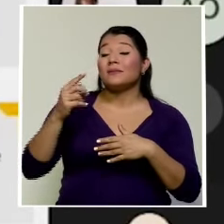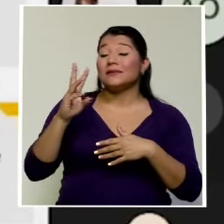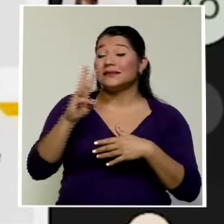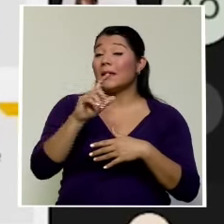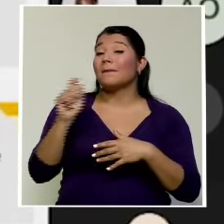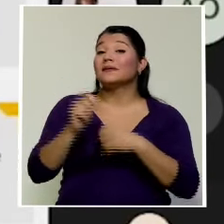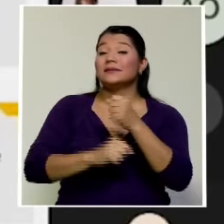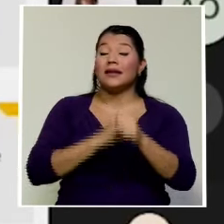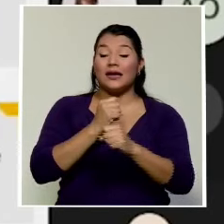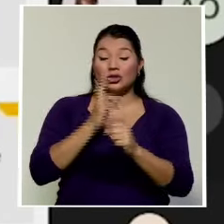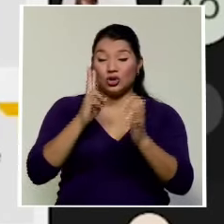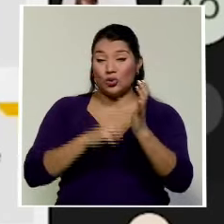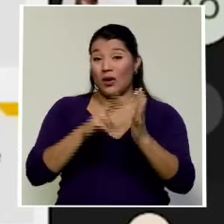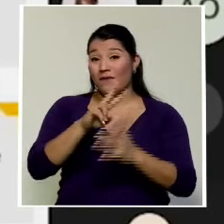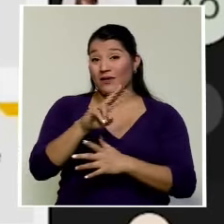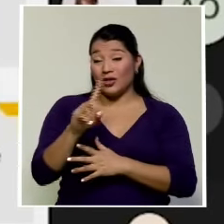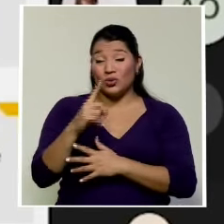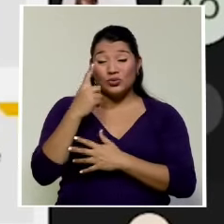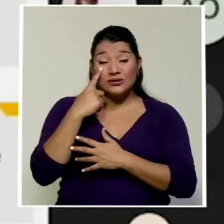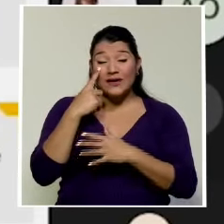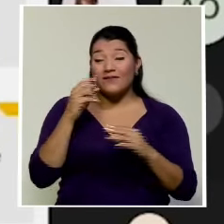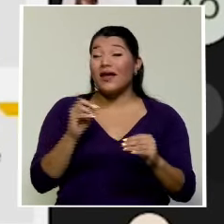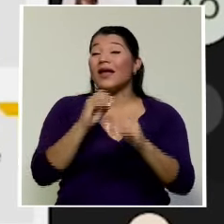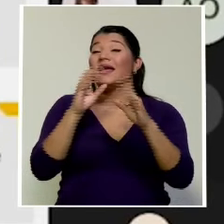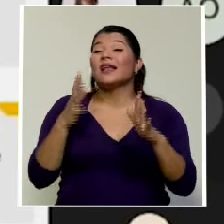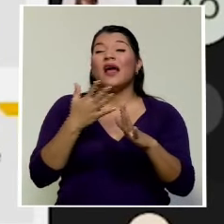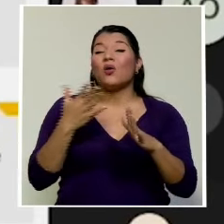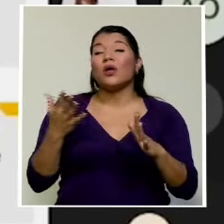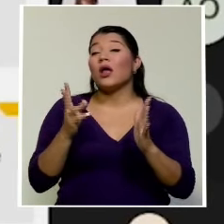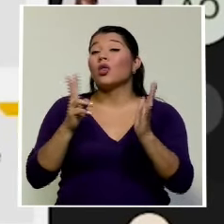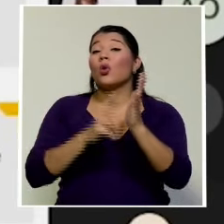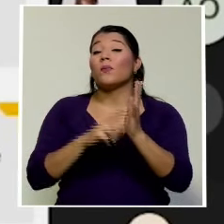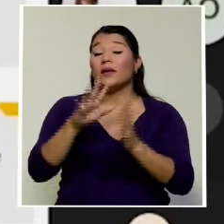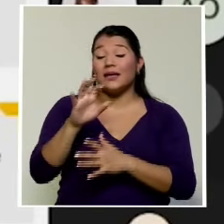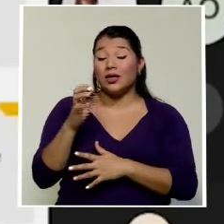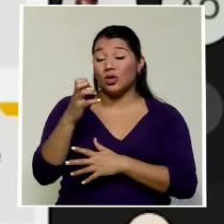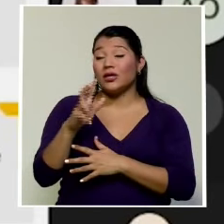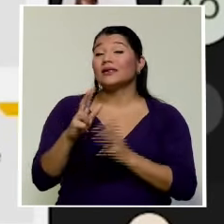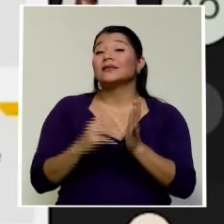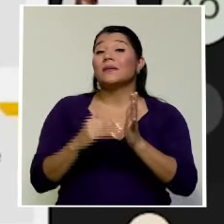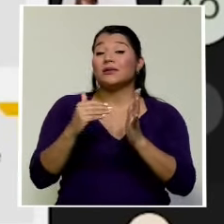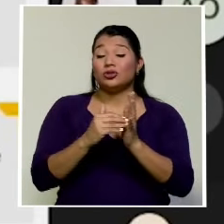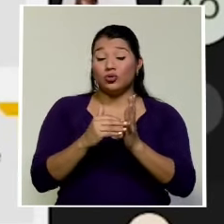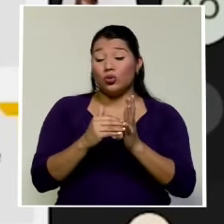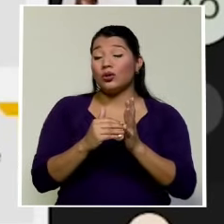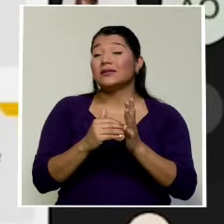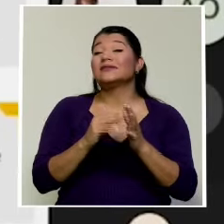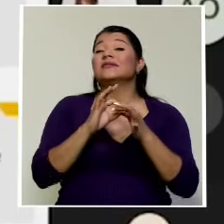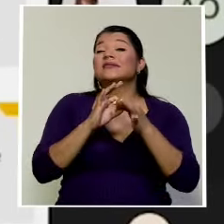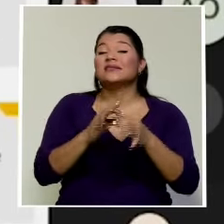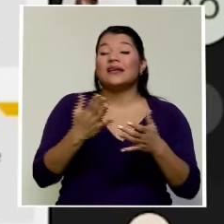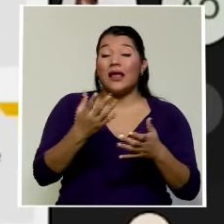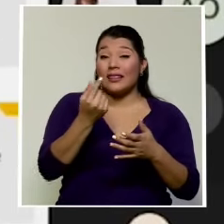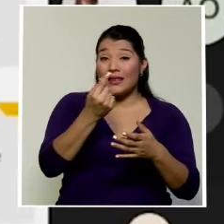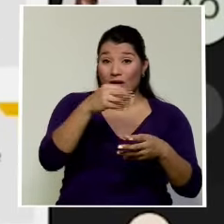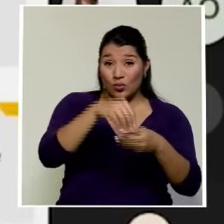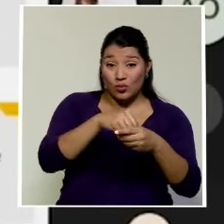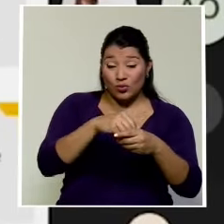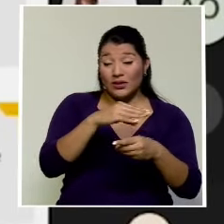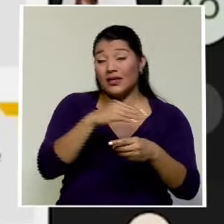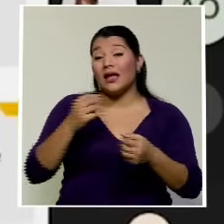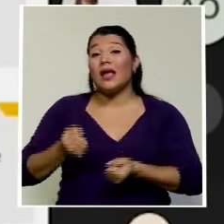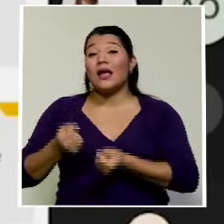2021 se evidencia una diferencia de 2.513 millones entre los egresos y los ingresos